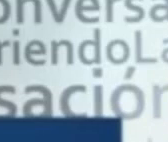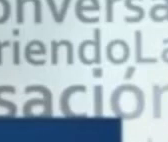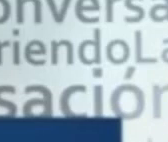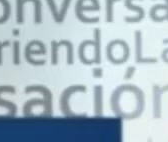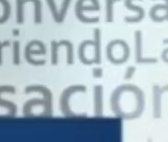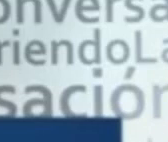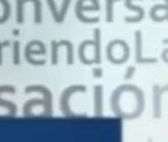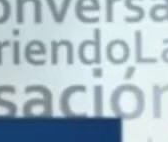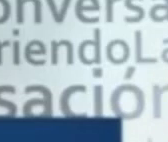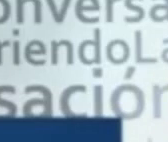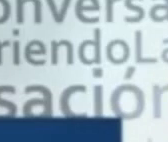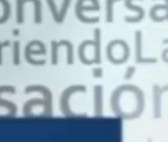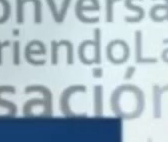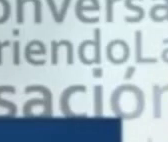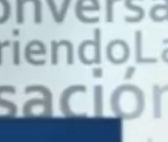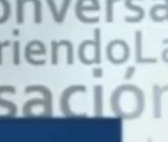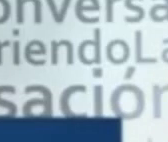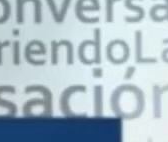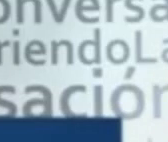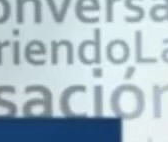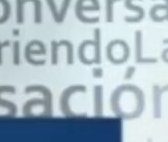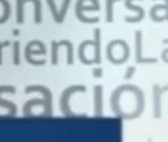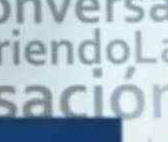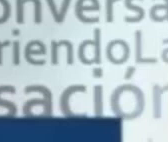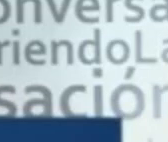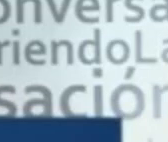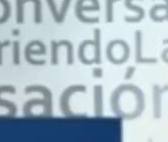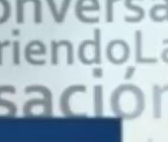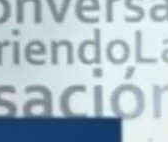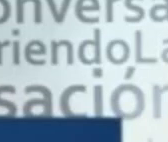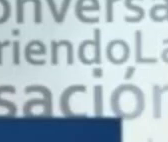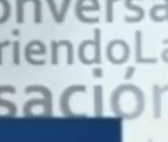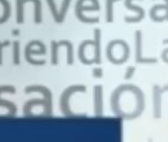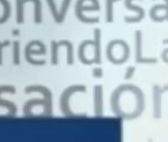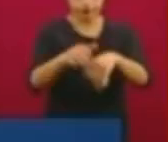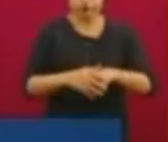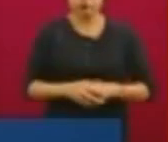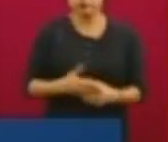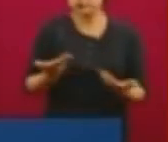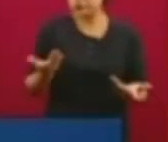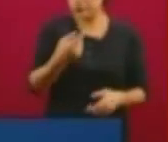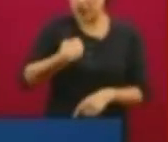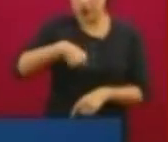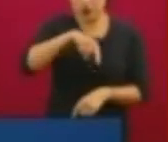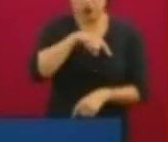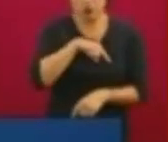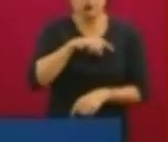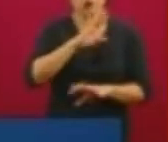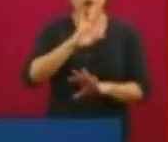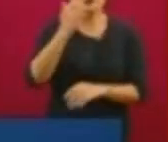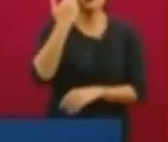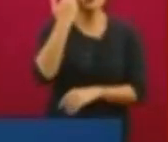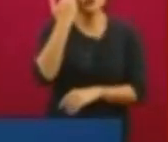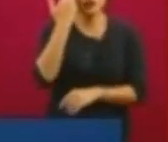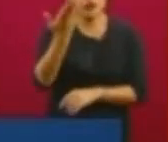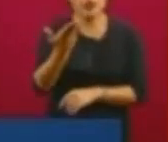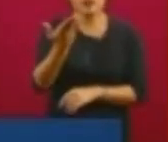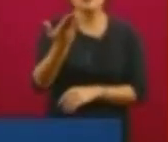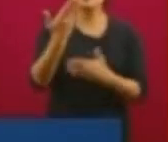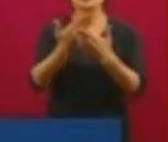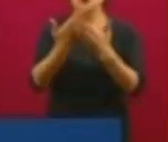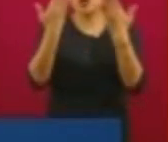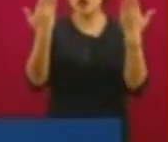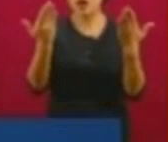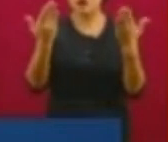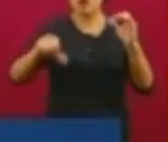sobre el tema espacial a partir de la pandemia, Román? Sí, efectivamente, yo creo que sobre todo en los gremios de